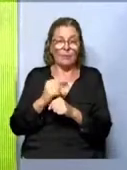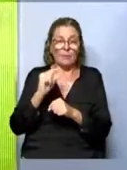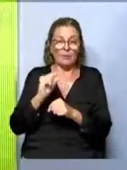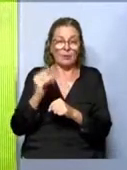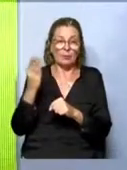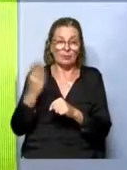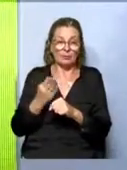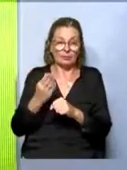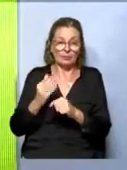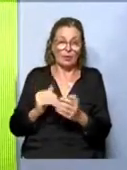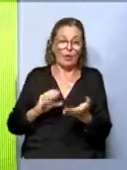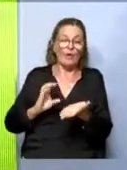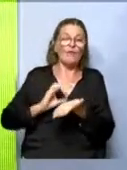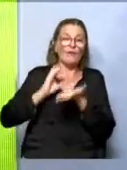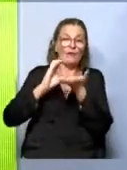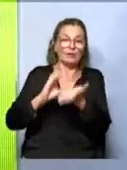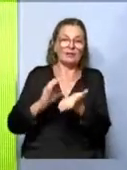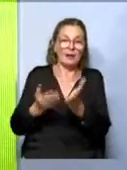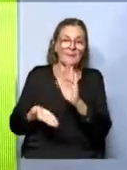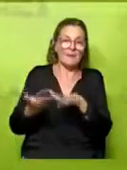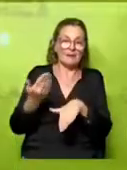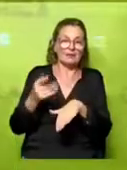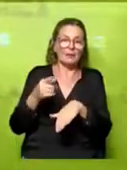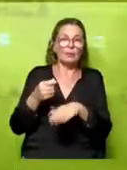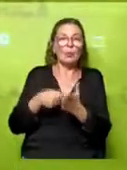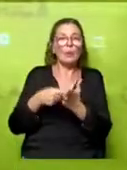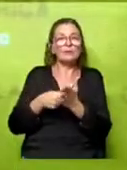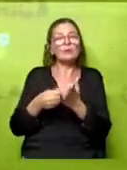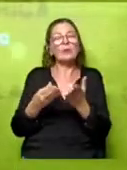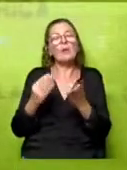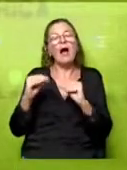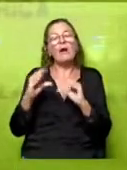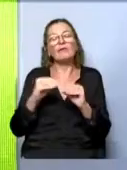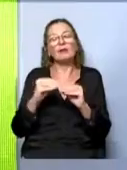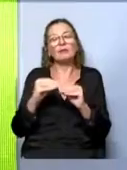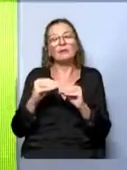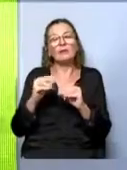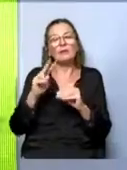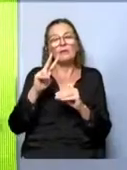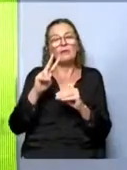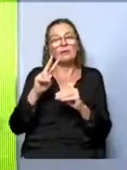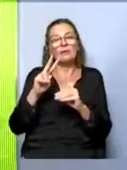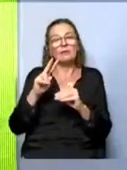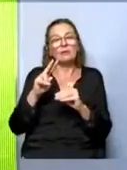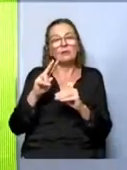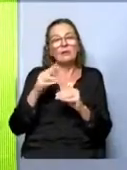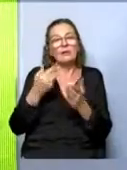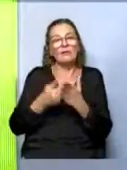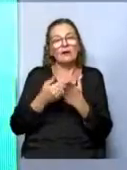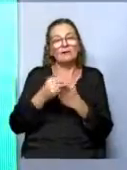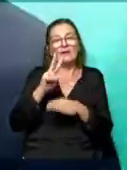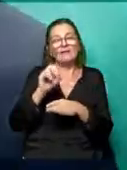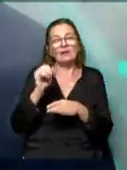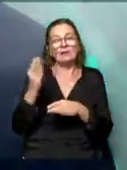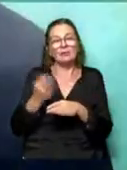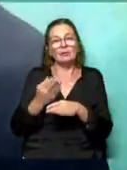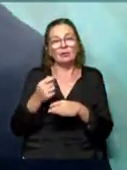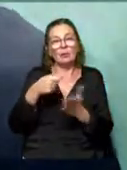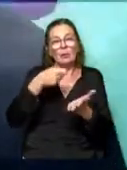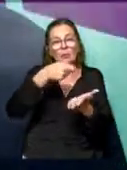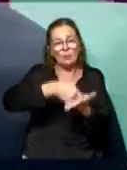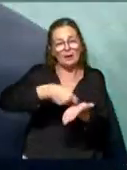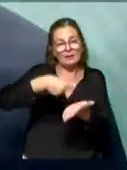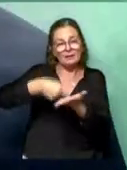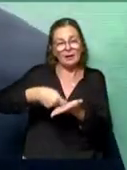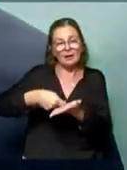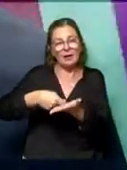y reforzarlas sustantivamente. Claro, porque ¿de cuánto estamos hablando en realidad? Falta un 20% de los menores que no están cubiertos. Pero esas transferencias, ¿qué se hacen? Son